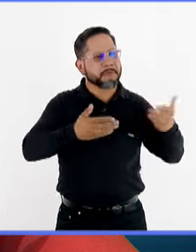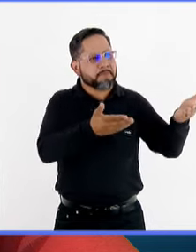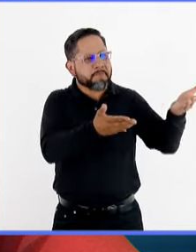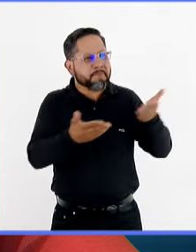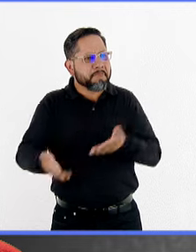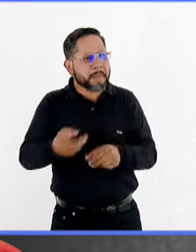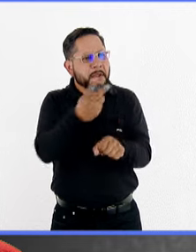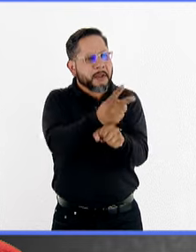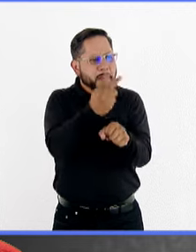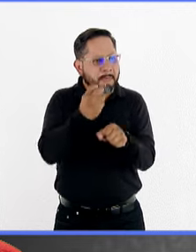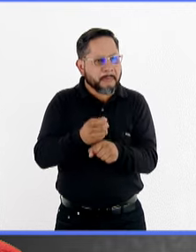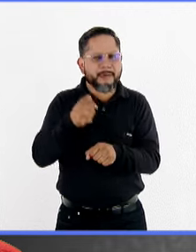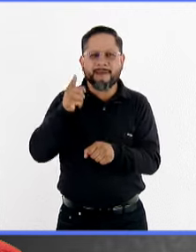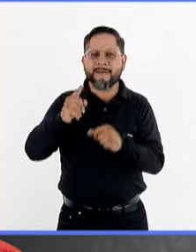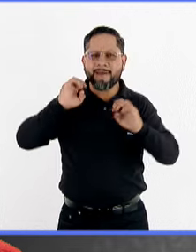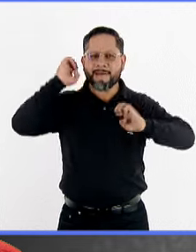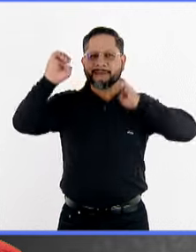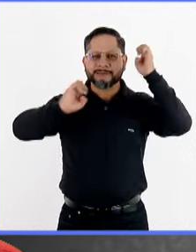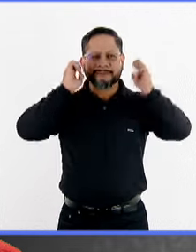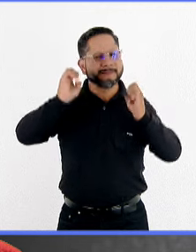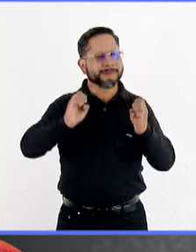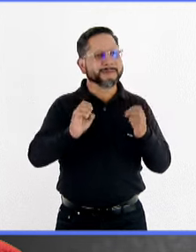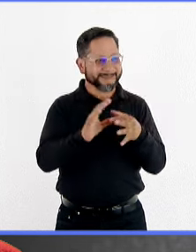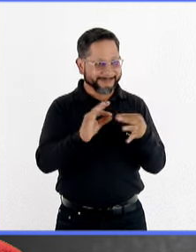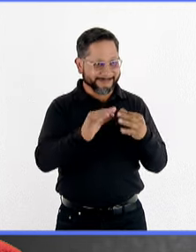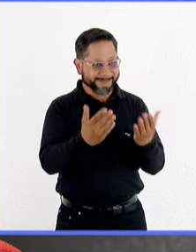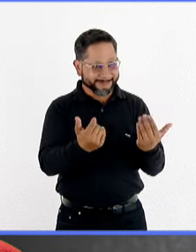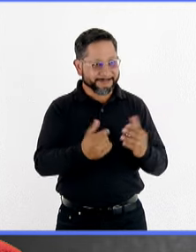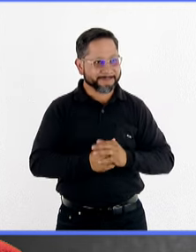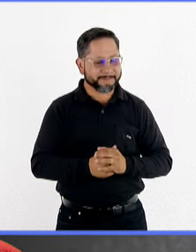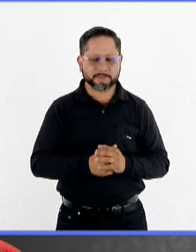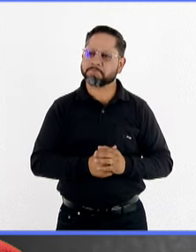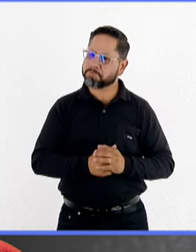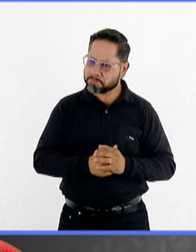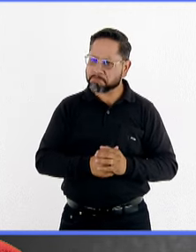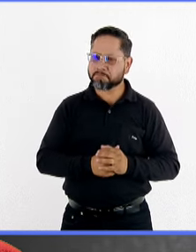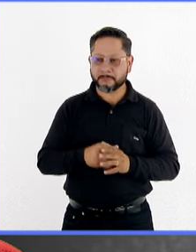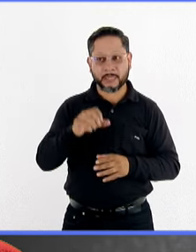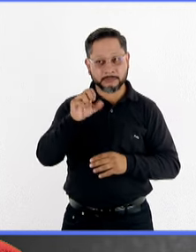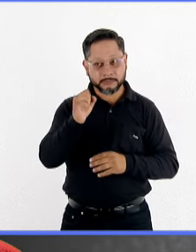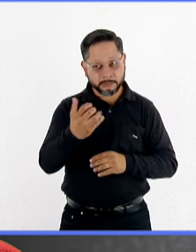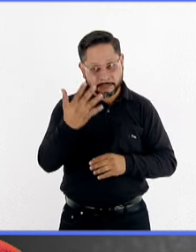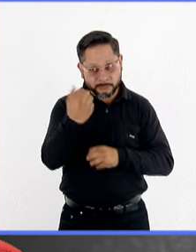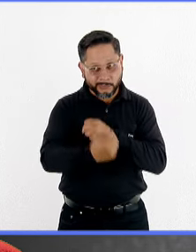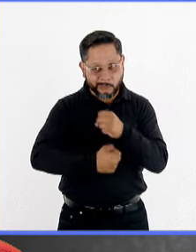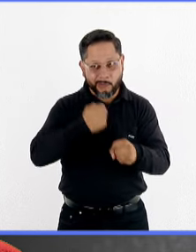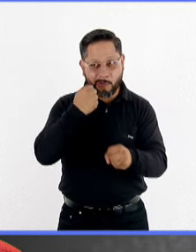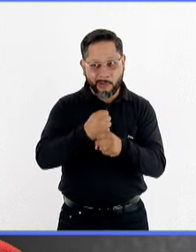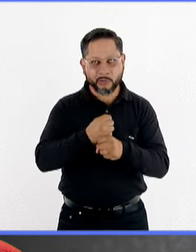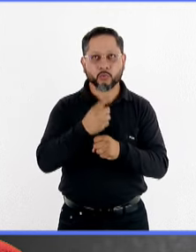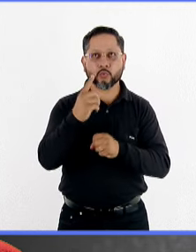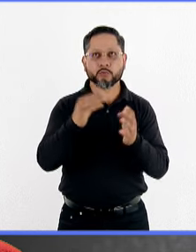Cuéntenos de esto. Claro que sí. Y en efecto, estamos cumpliendo 65 años. En